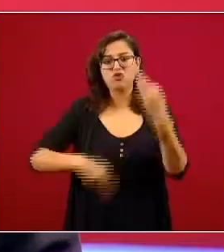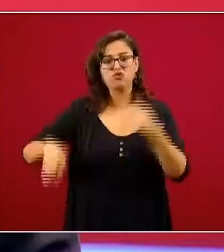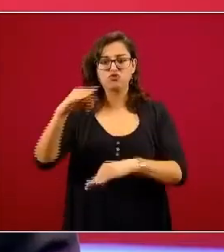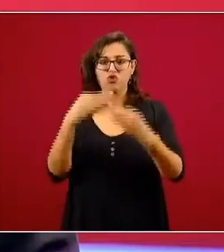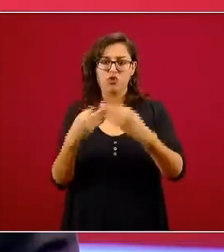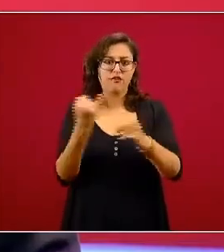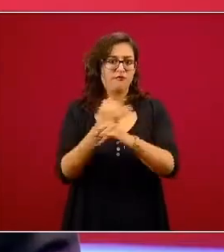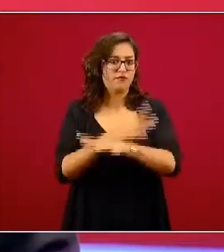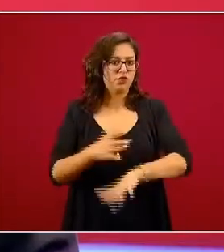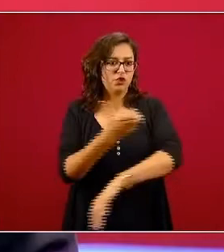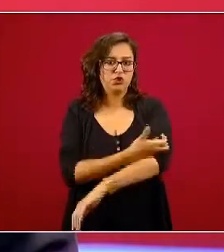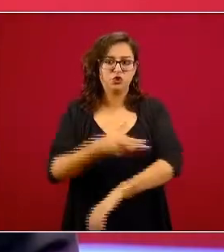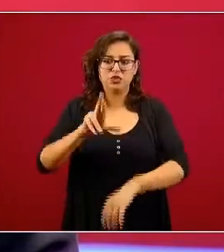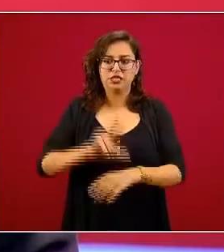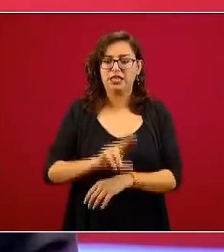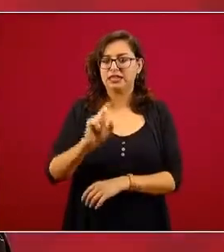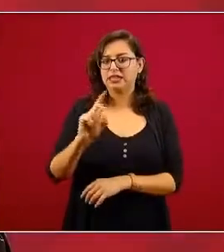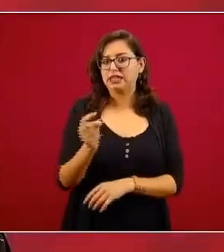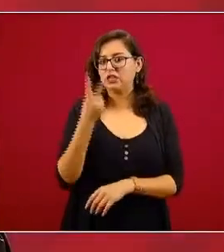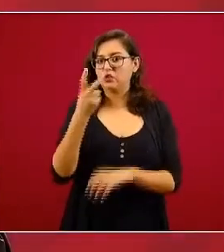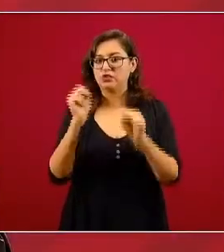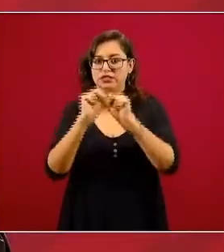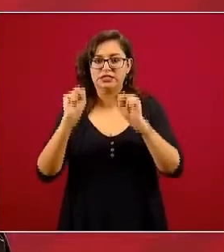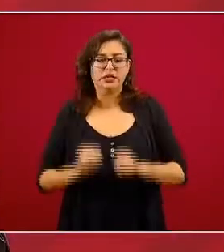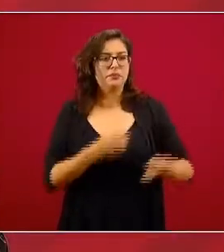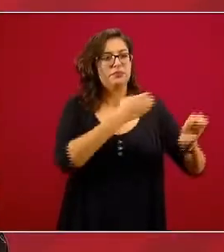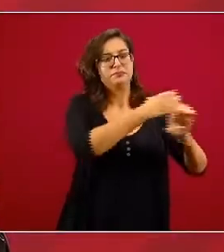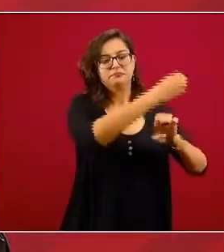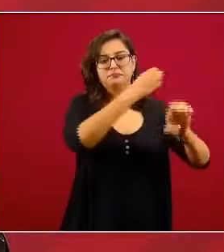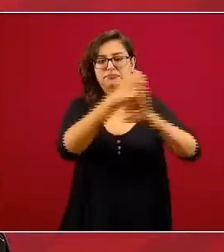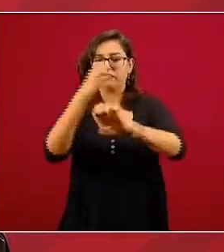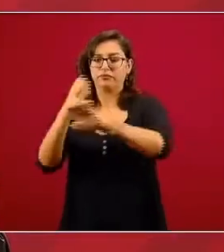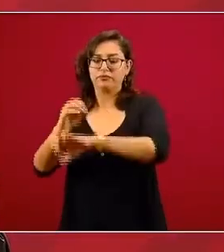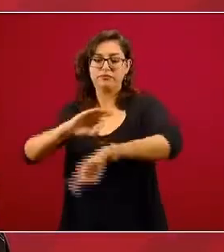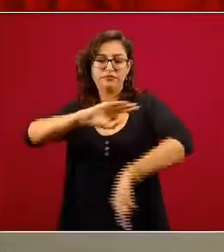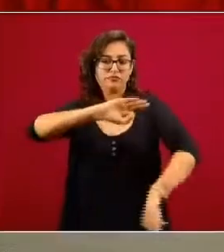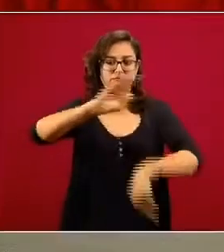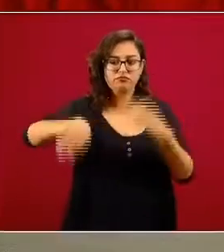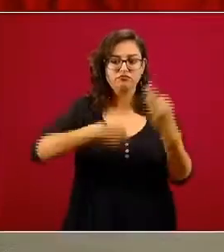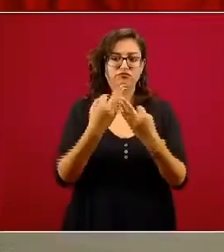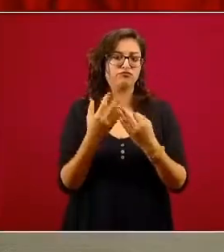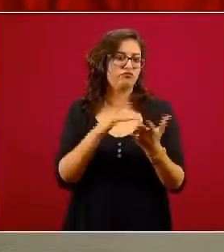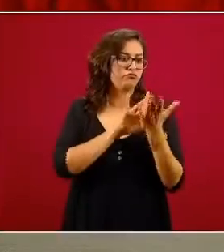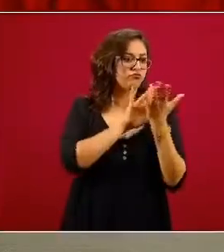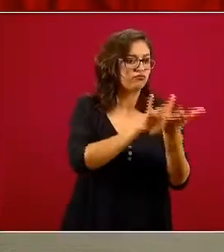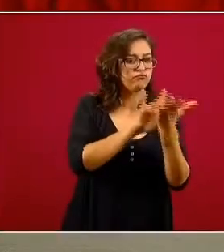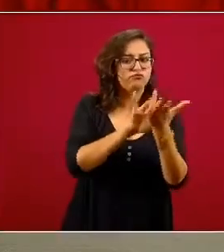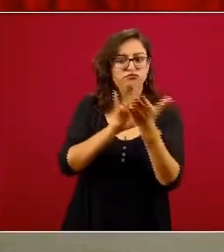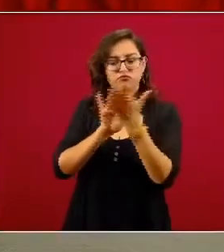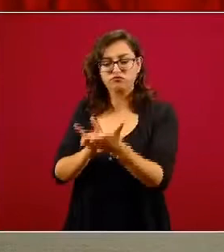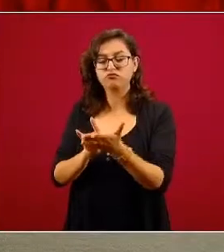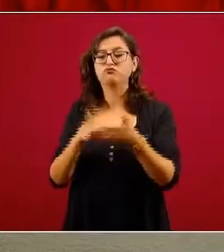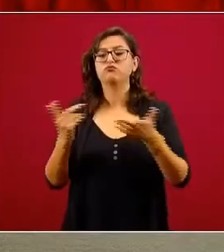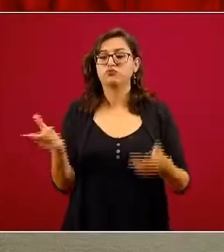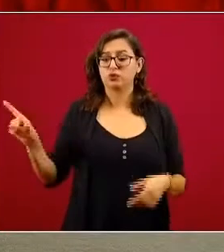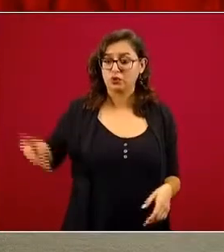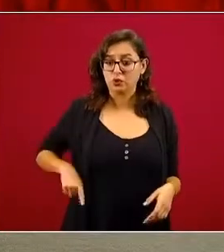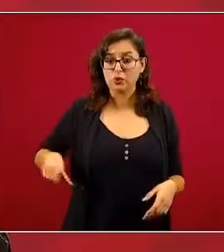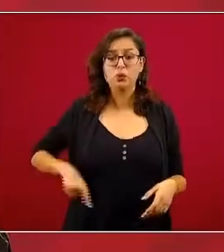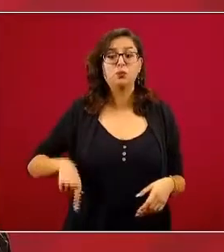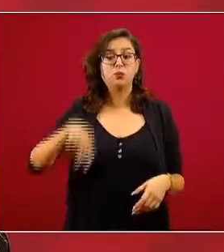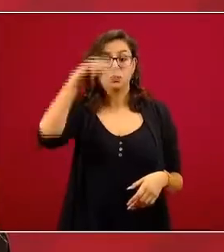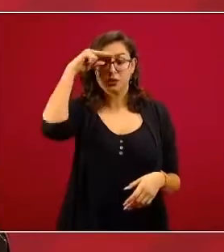a 32 sistemas estatales de salud, que todos ellos han recibido apoyo directo por parte del Gobierno de